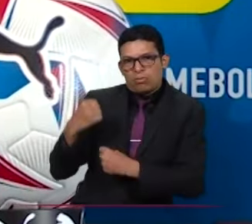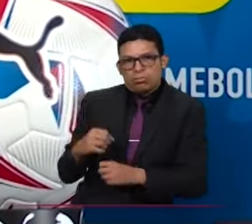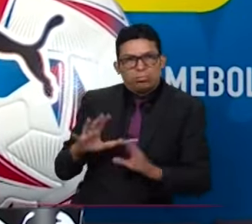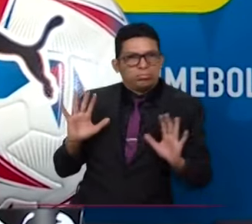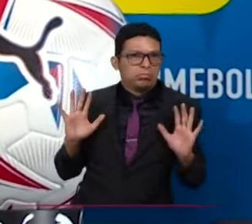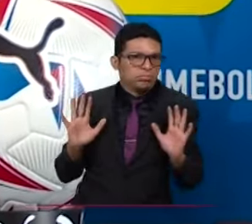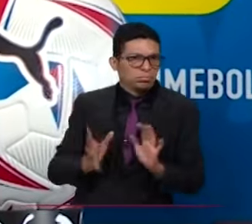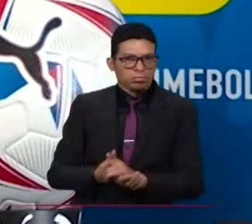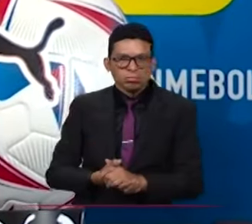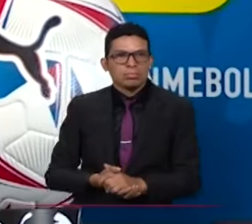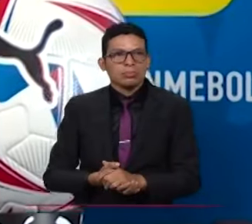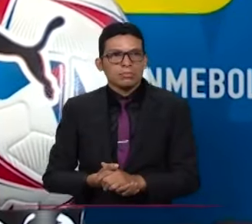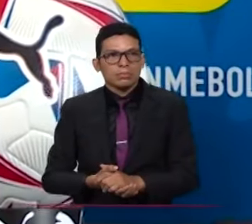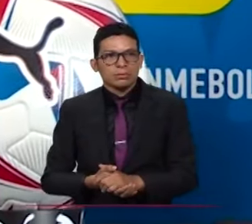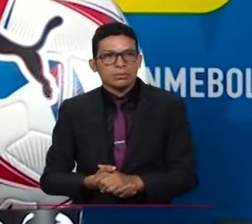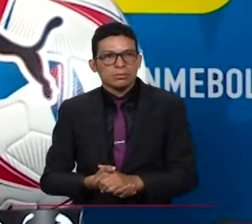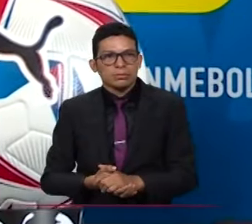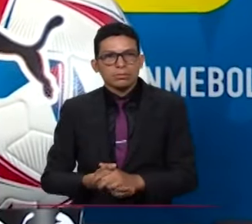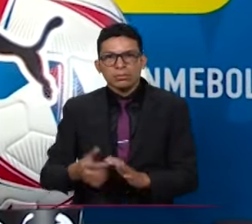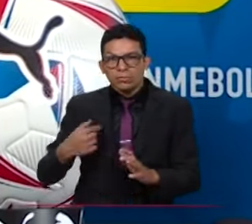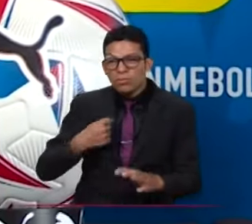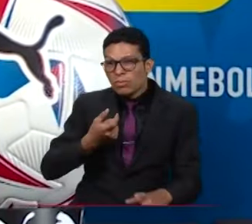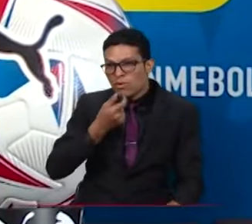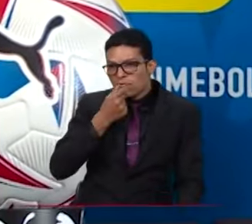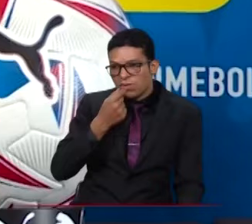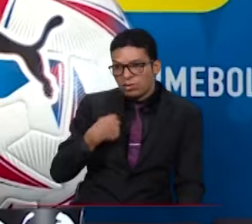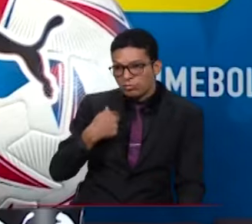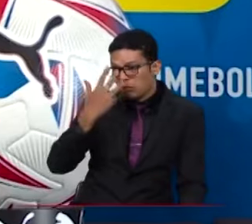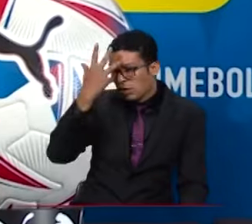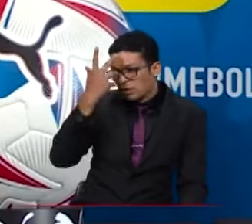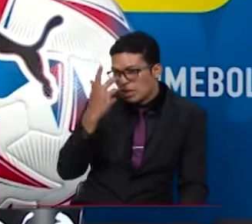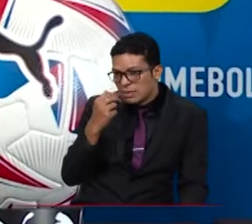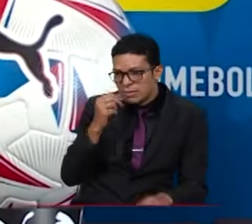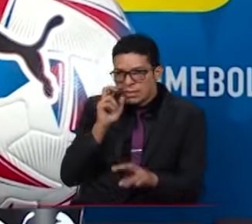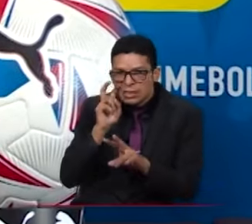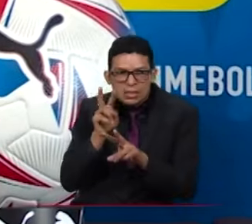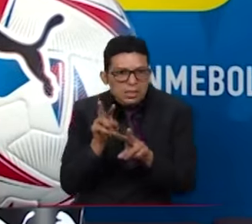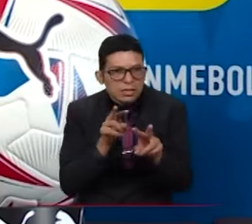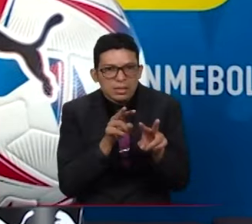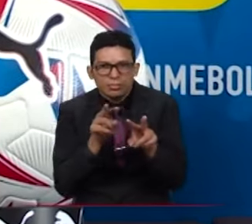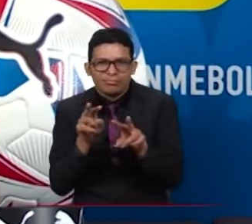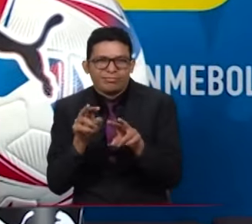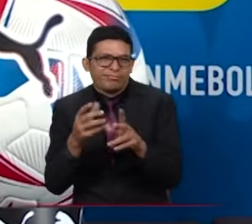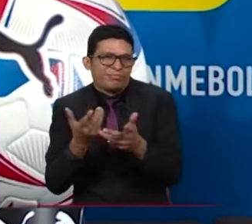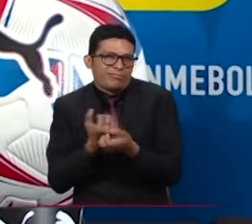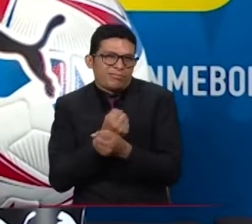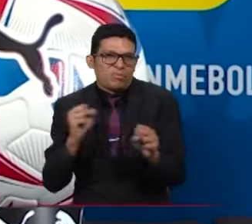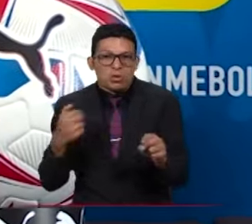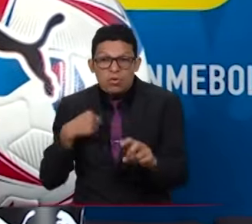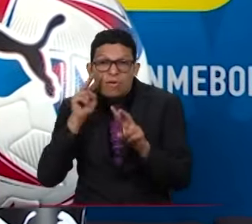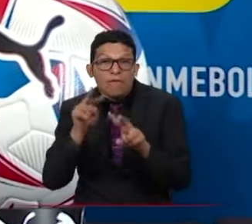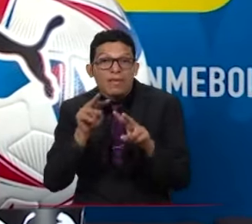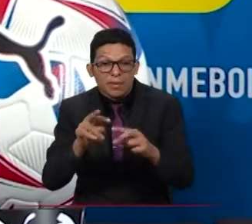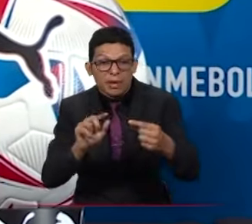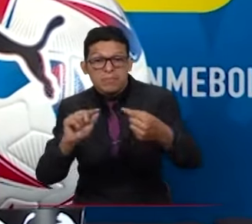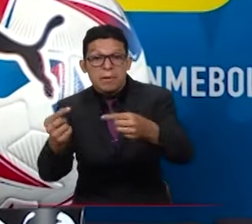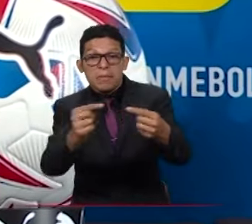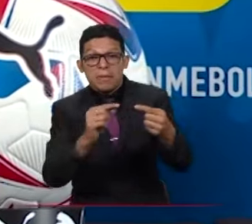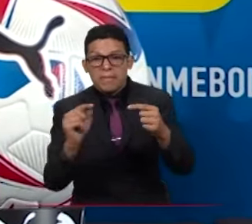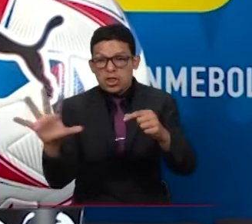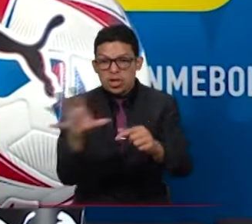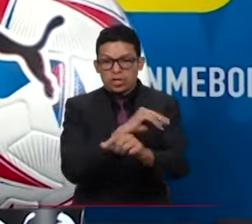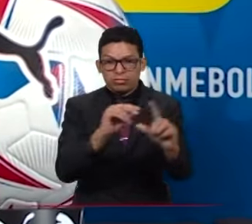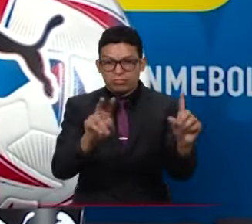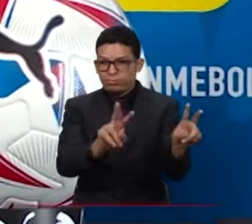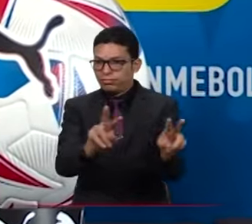disputó. No estoy para evaluar a los árbitros, porque no veo todos los partidos tampoco, ni los errores, no me